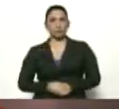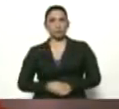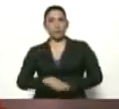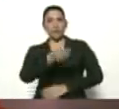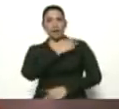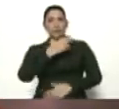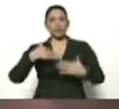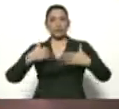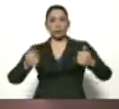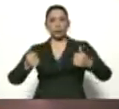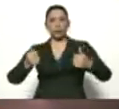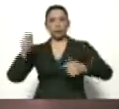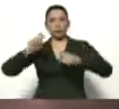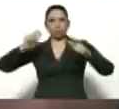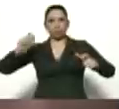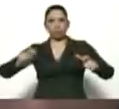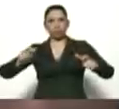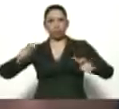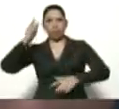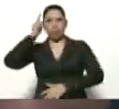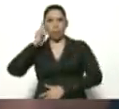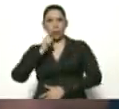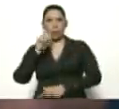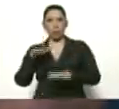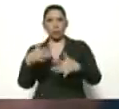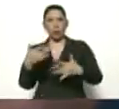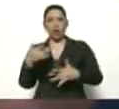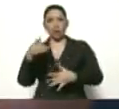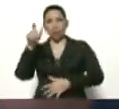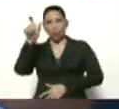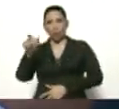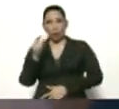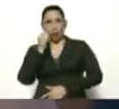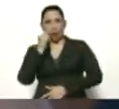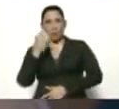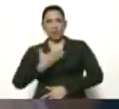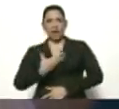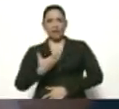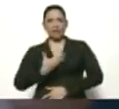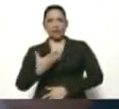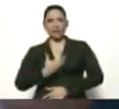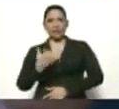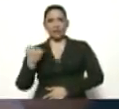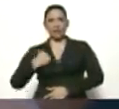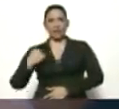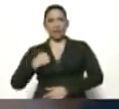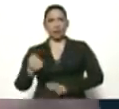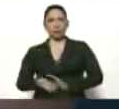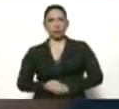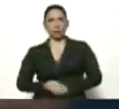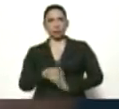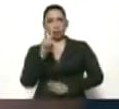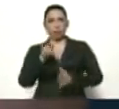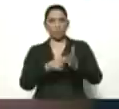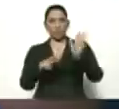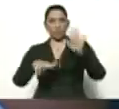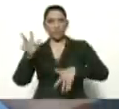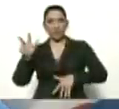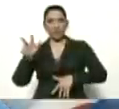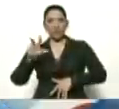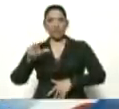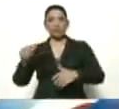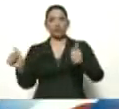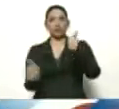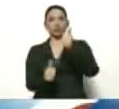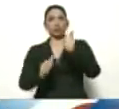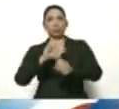de seguridad ciudadana de leopoldo lópez cuando éste fue alcalde de chacao en el 2013 fue subdirector de